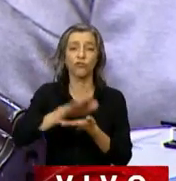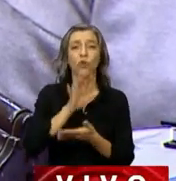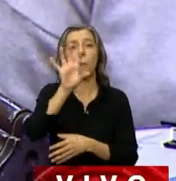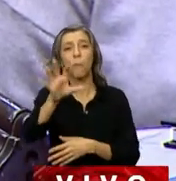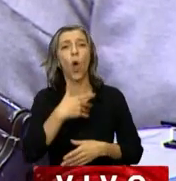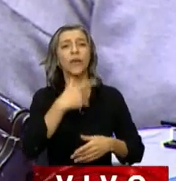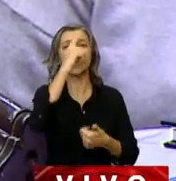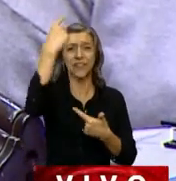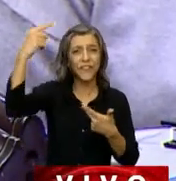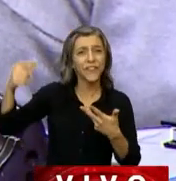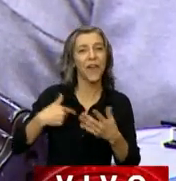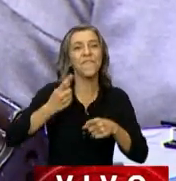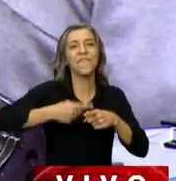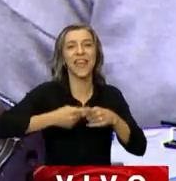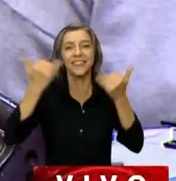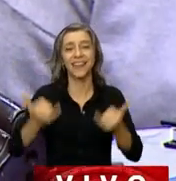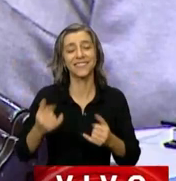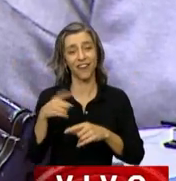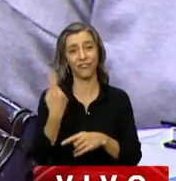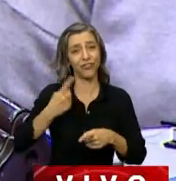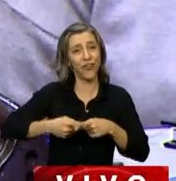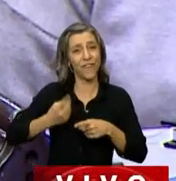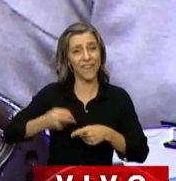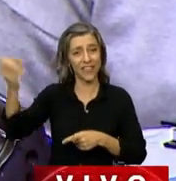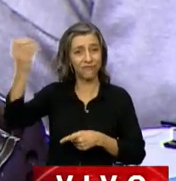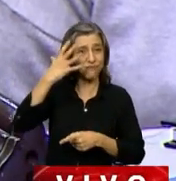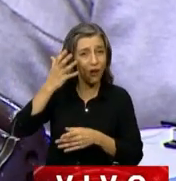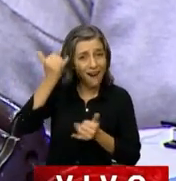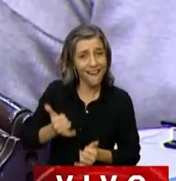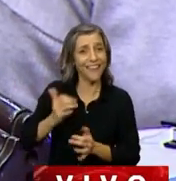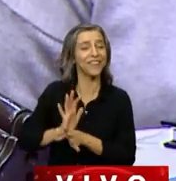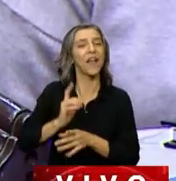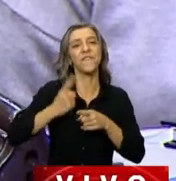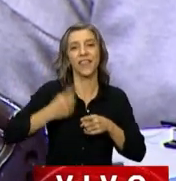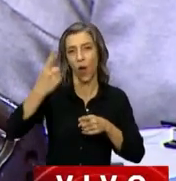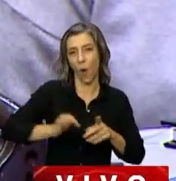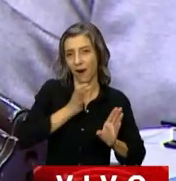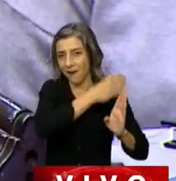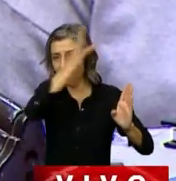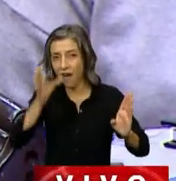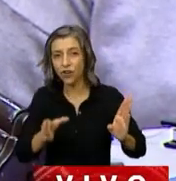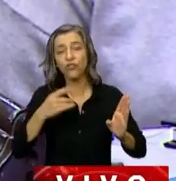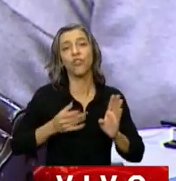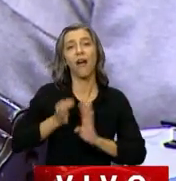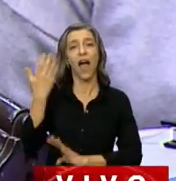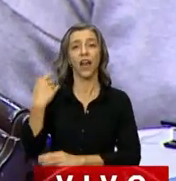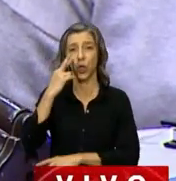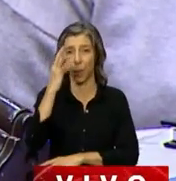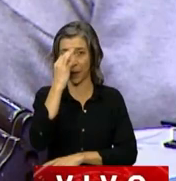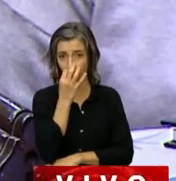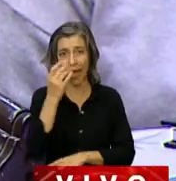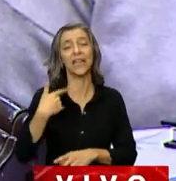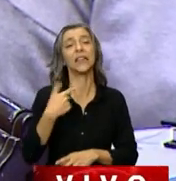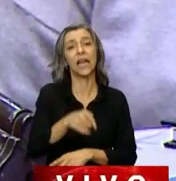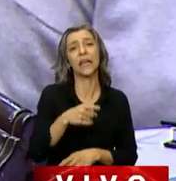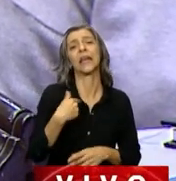provinciales. En San Juan, la Fiesta Nacional del Sol, que se hace una vez al año. En el año 2020, la